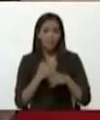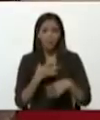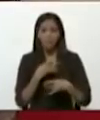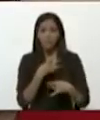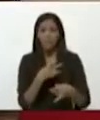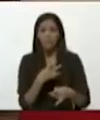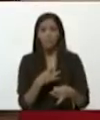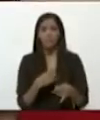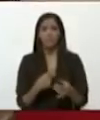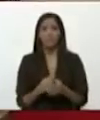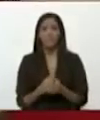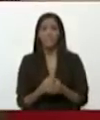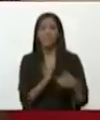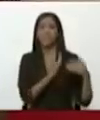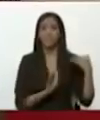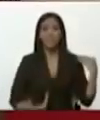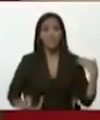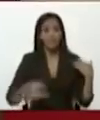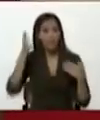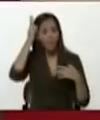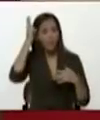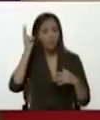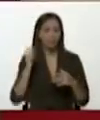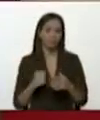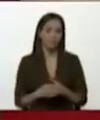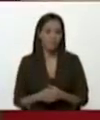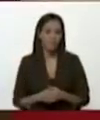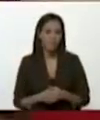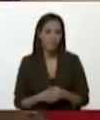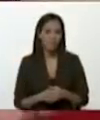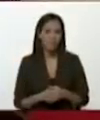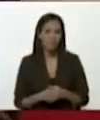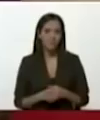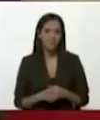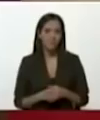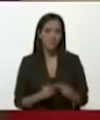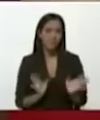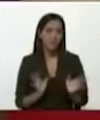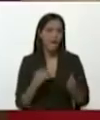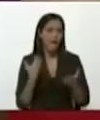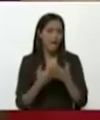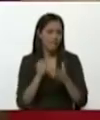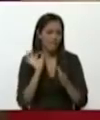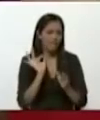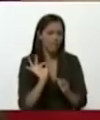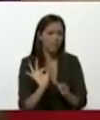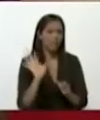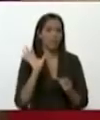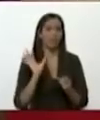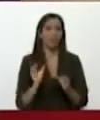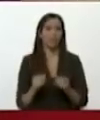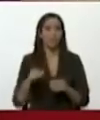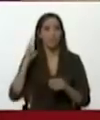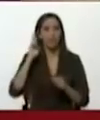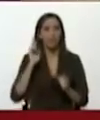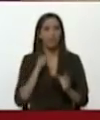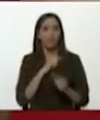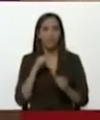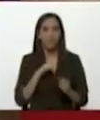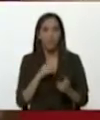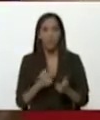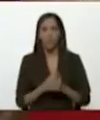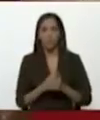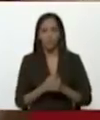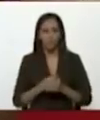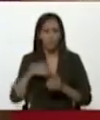ser el presidente de Perú. Lo voy a dejar hasta allí. por recomendaciones de nuestro mentor, el señor Cabeza de